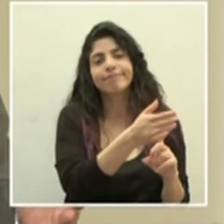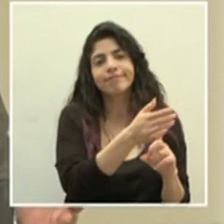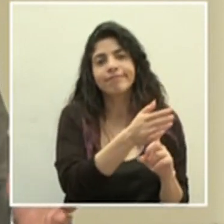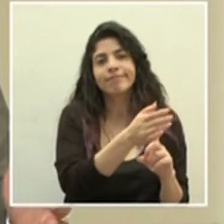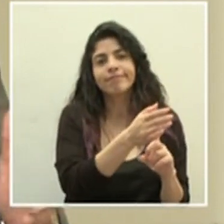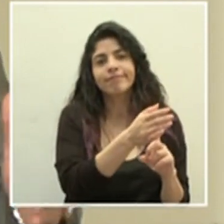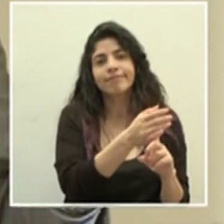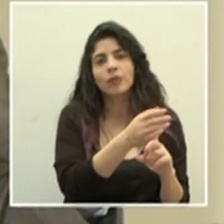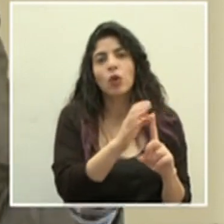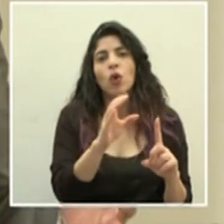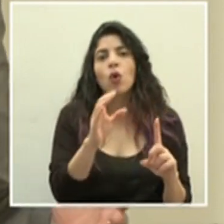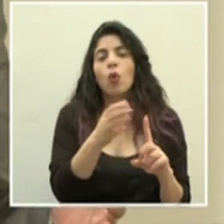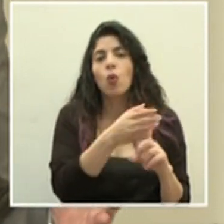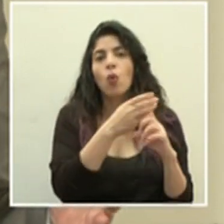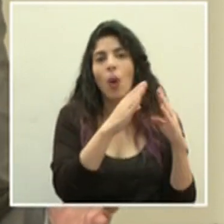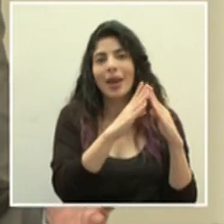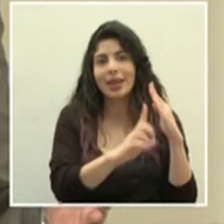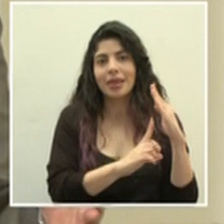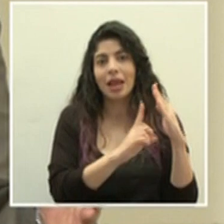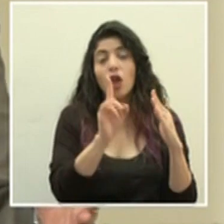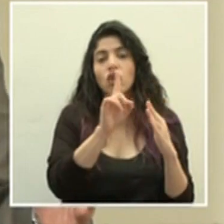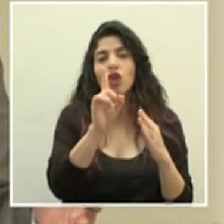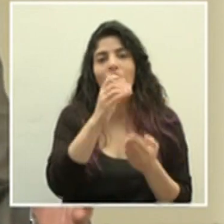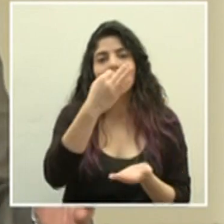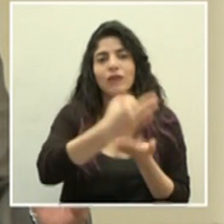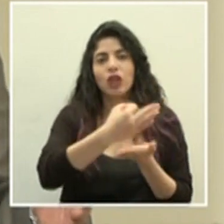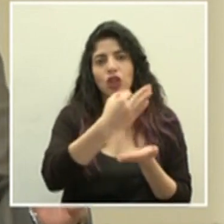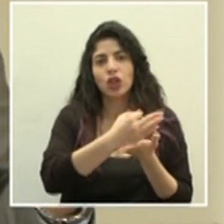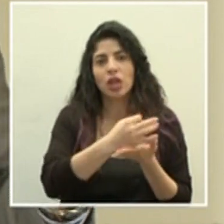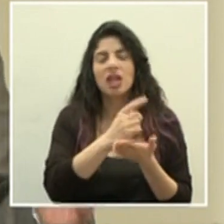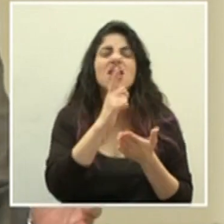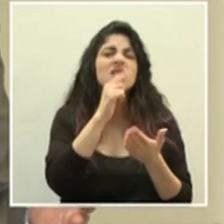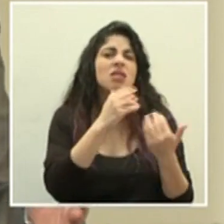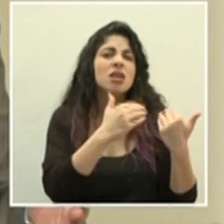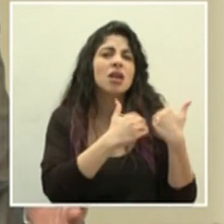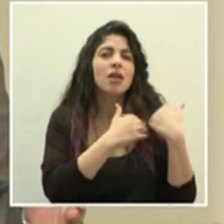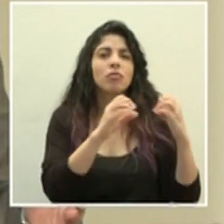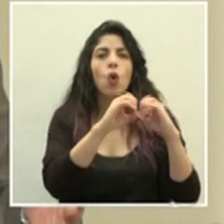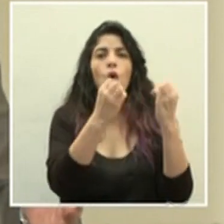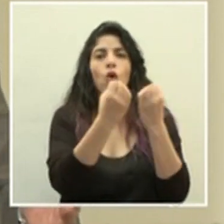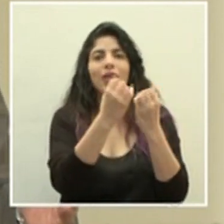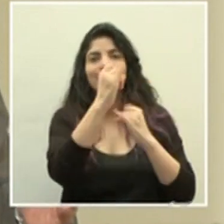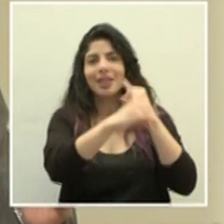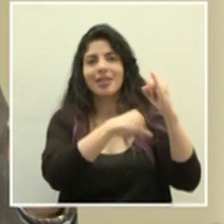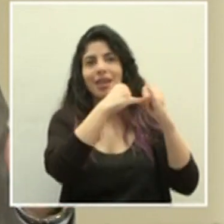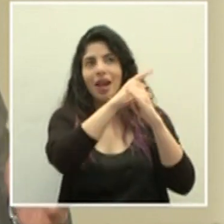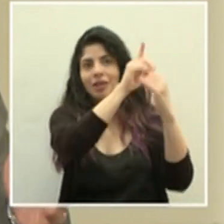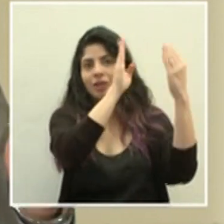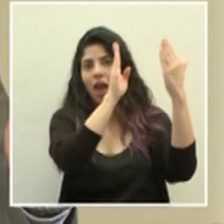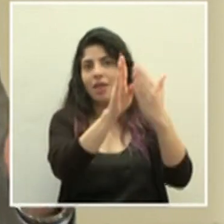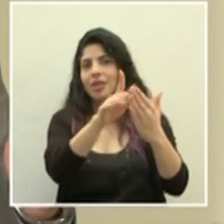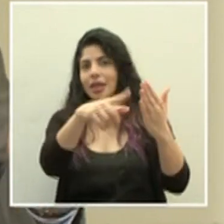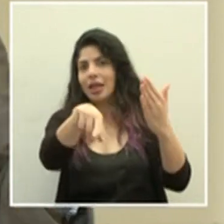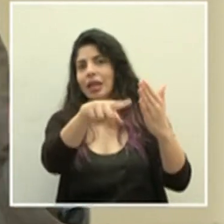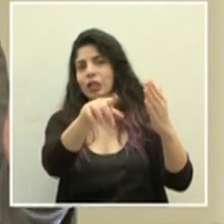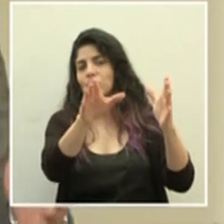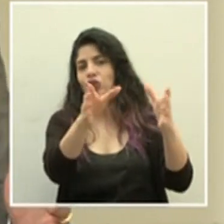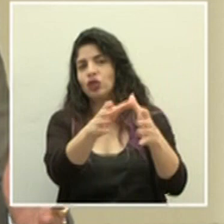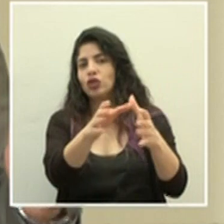de cuarentena en un sector en la frontera que va a ser atendido por los organismos internacionales como